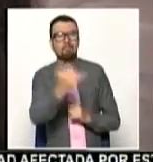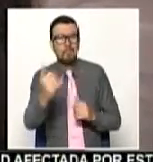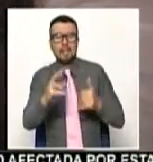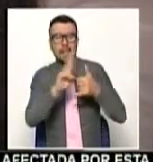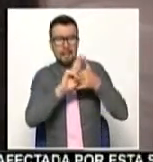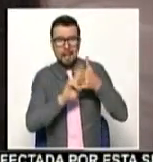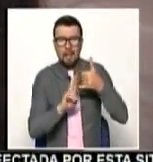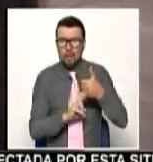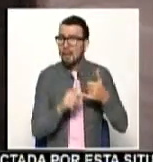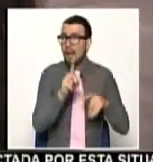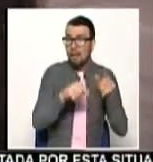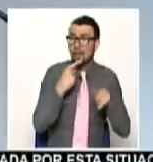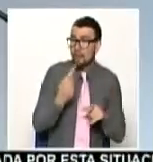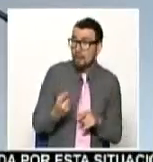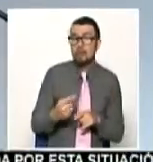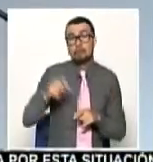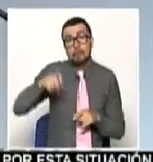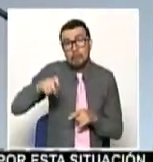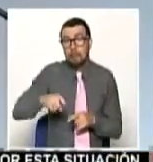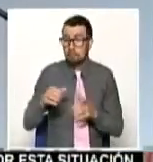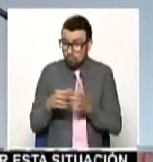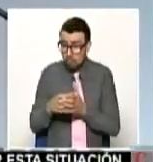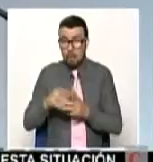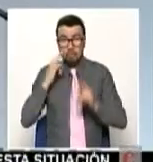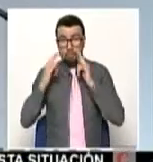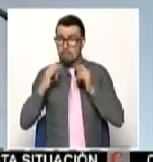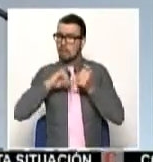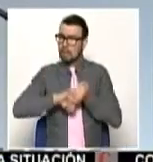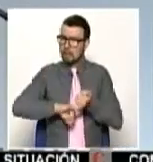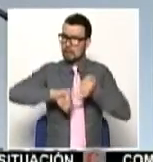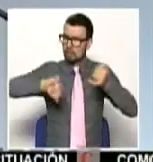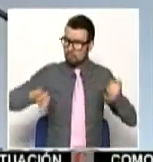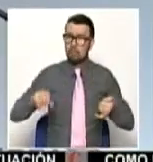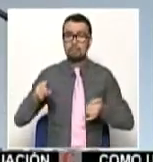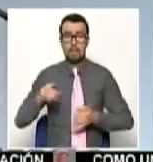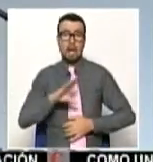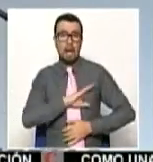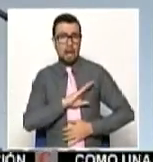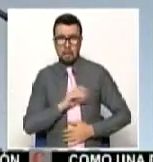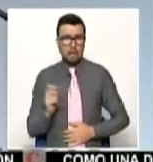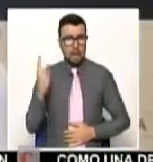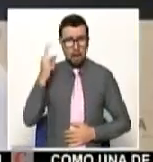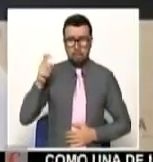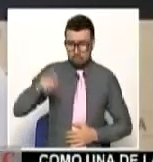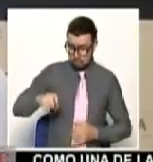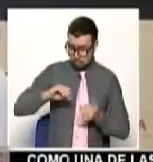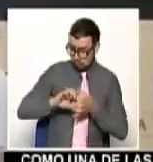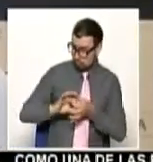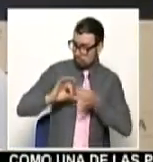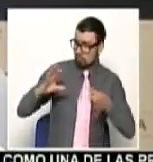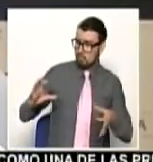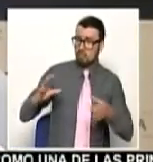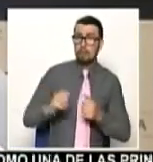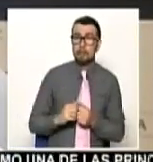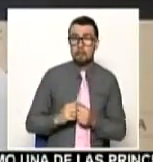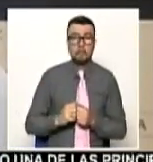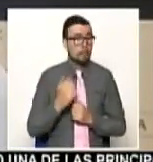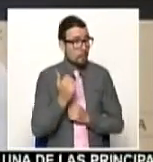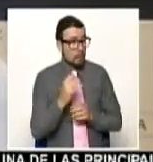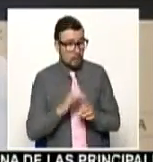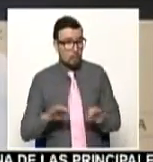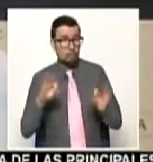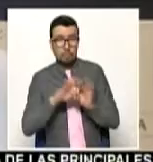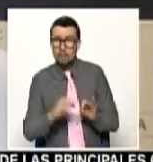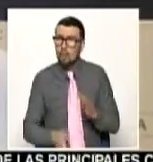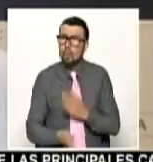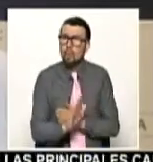quienes manifiestan que ya es hora de que las personerías sean entidades independientes de las administraciones municipales. Por eso es importante que sigamos trabajando